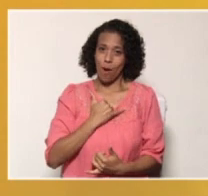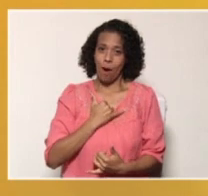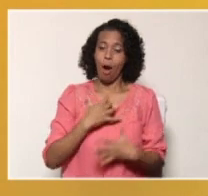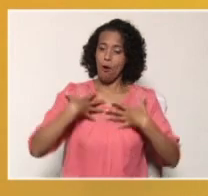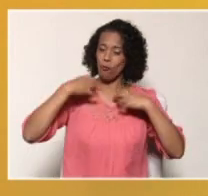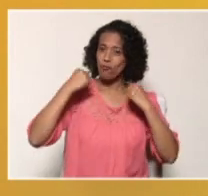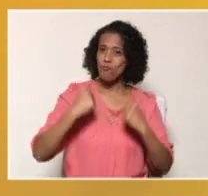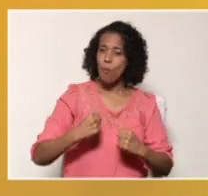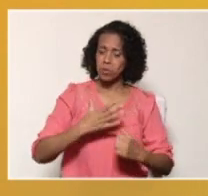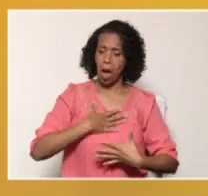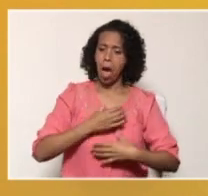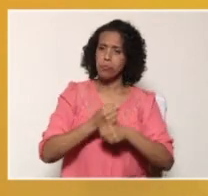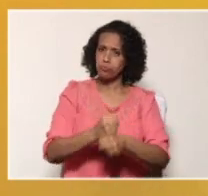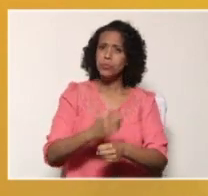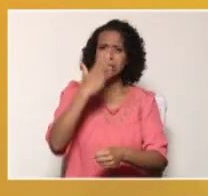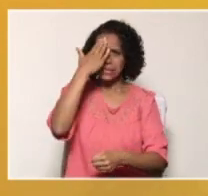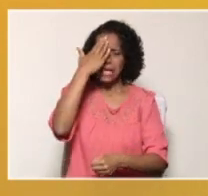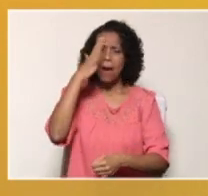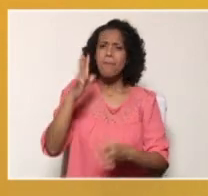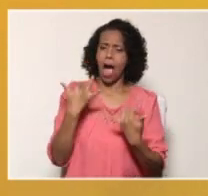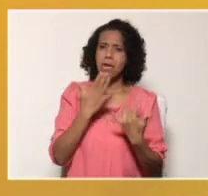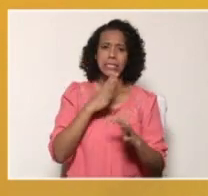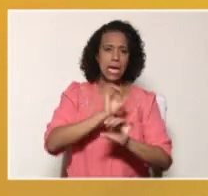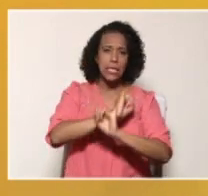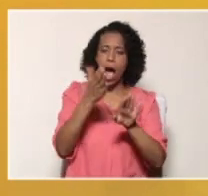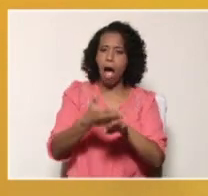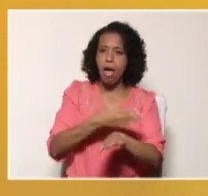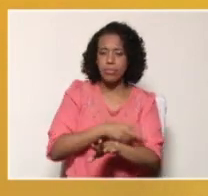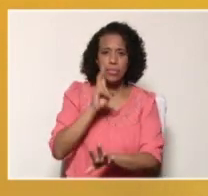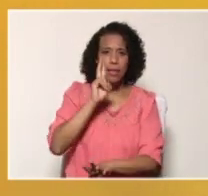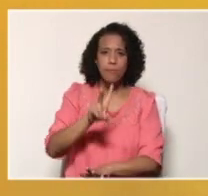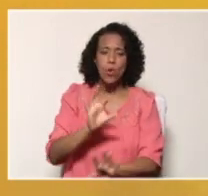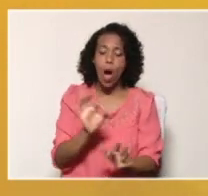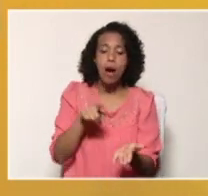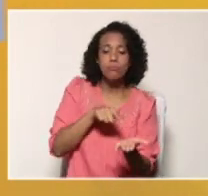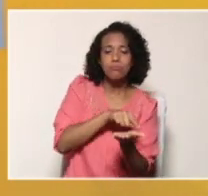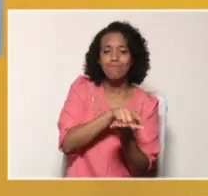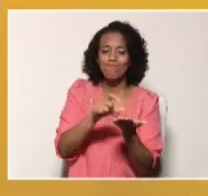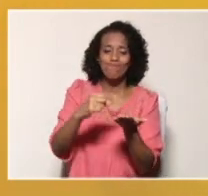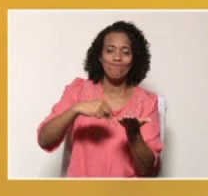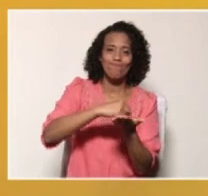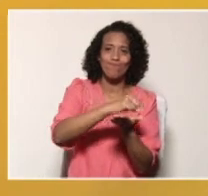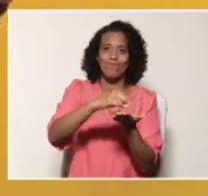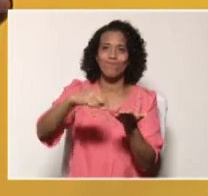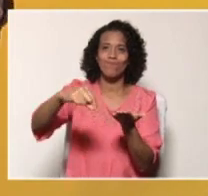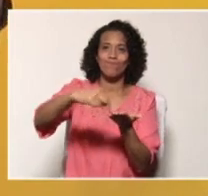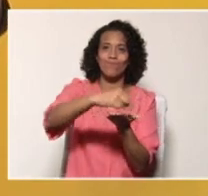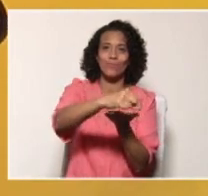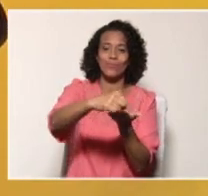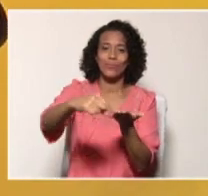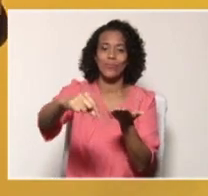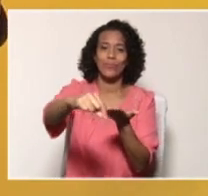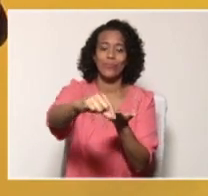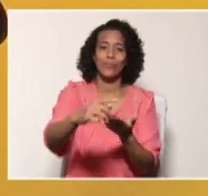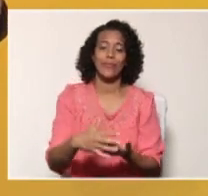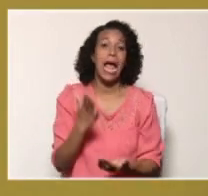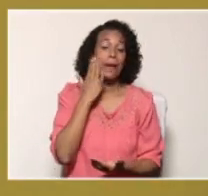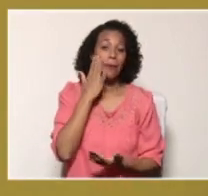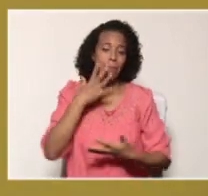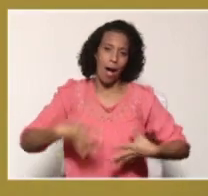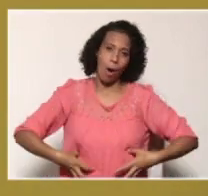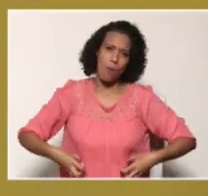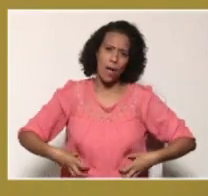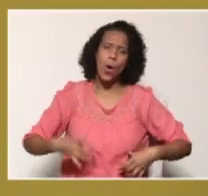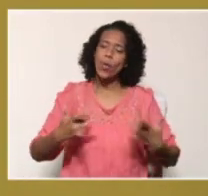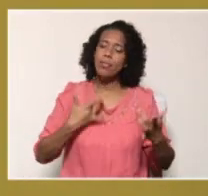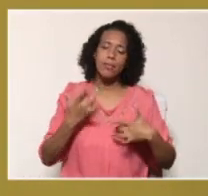más seguridad y sepa llegar a través de este laberinto a dónde está, en este caso, la mamá oveja. Es